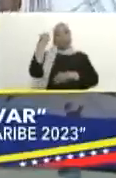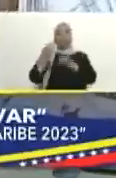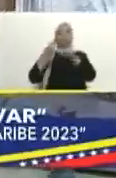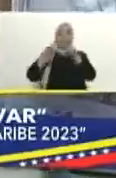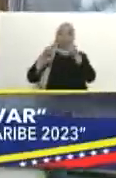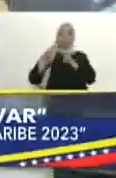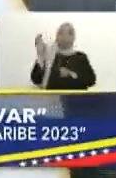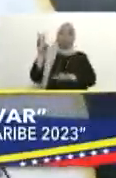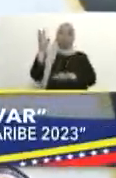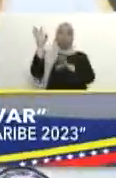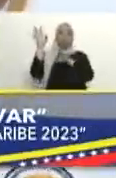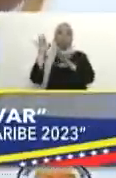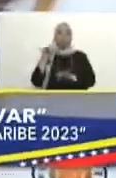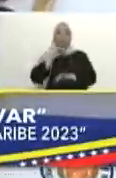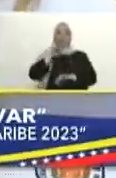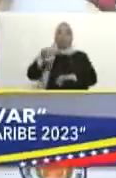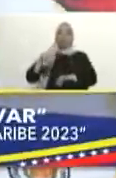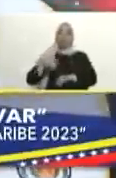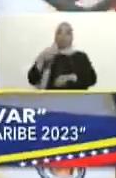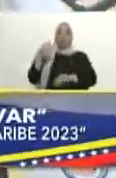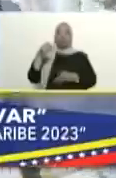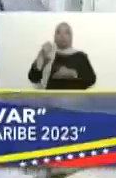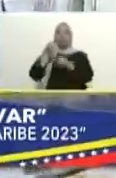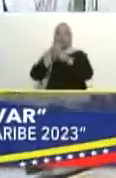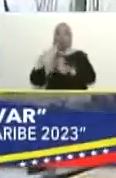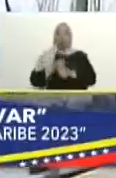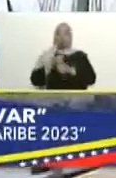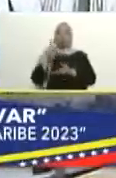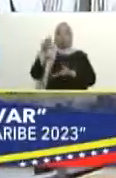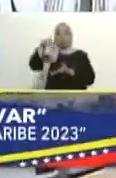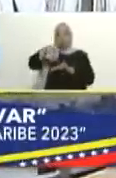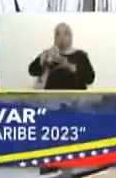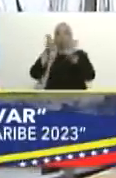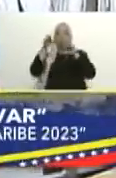patria, bendiciones. ¡Adiscre! ¡Chu!